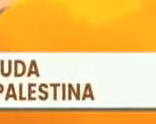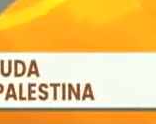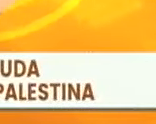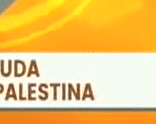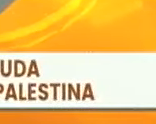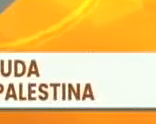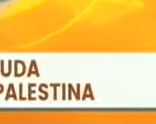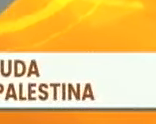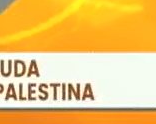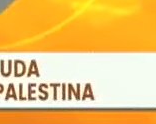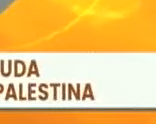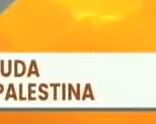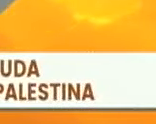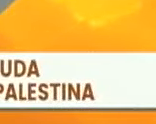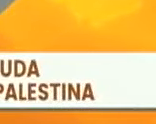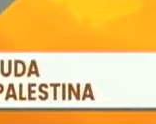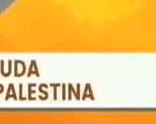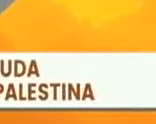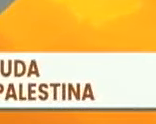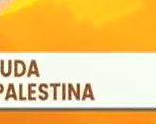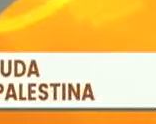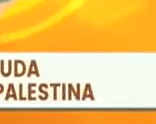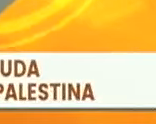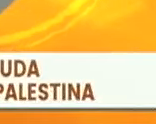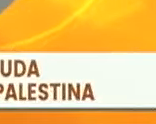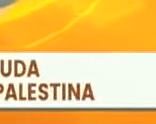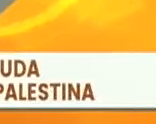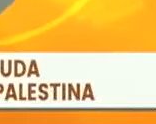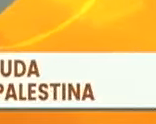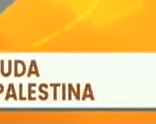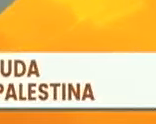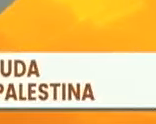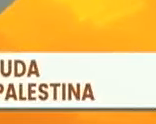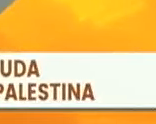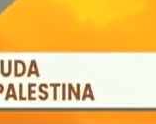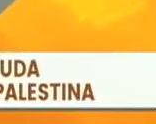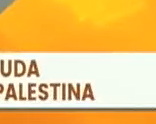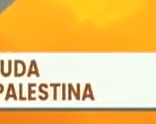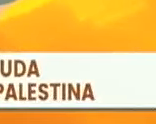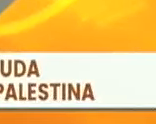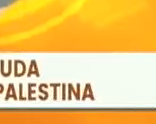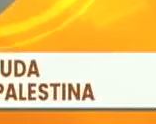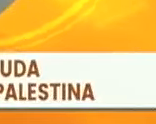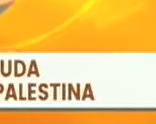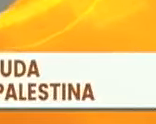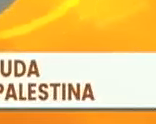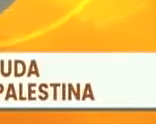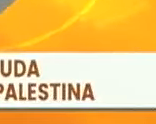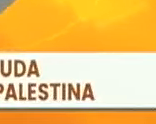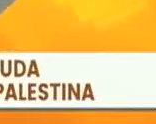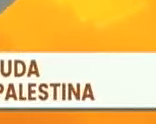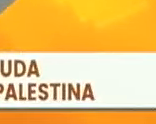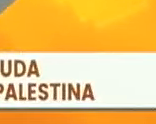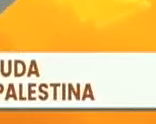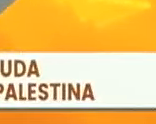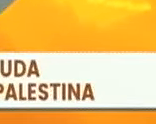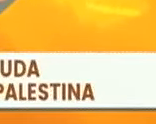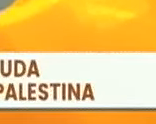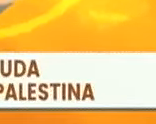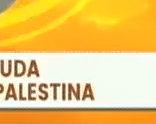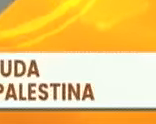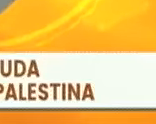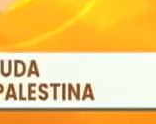el aeropuerto de El Arish, donde se han desembarcado ya, como pudiéramos ver en las imágenes que seguramente